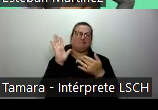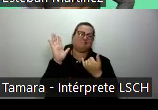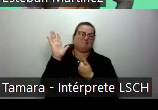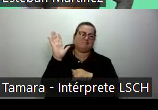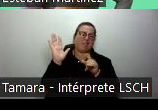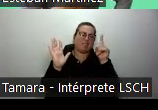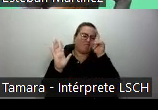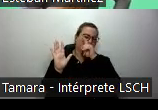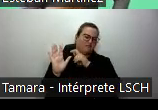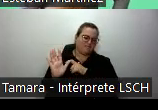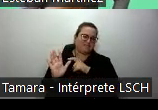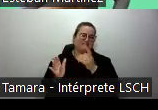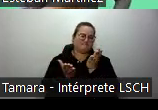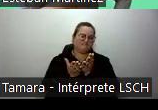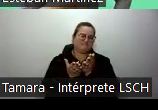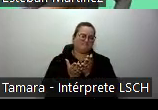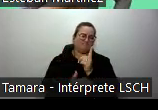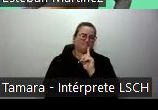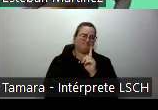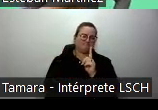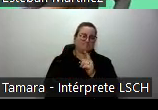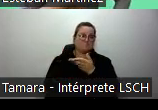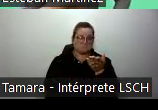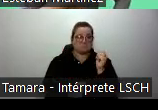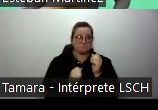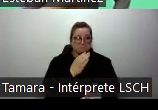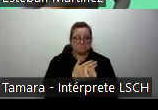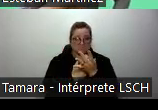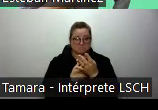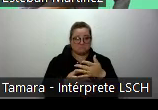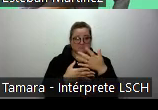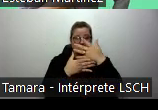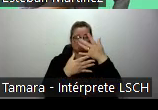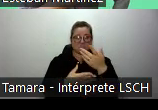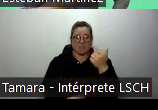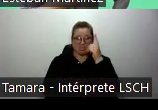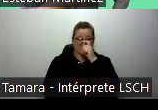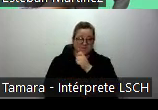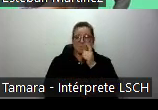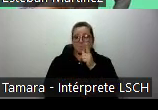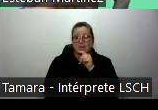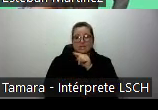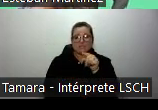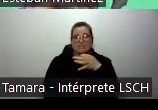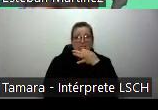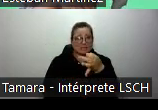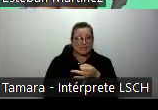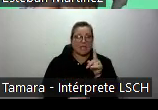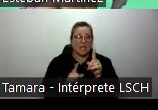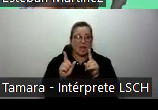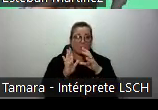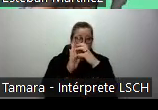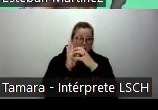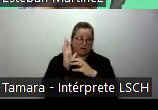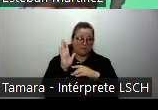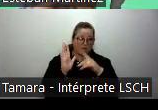difícil de de estudiar Si la quieren compartir en el chat mejor todavía Ya quien quién se atreve a compartir alguna asignatura que